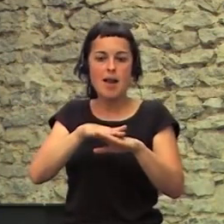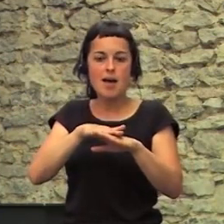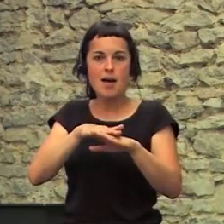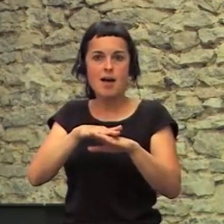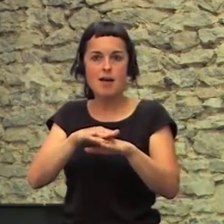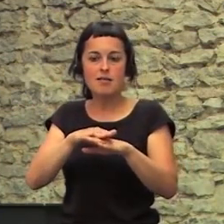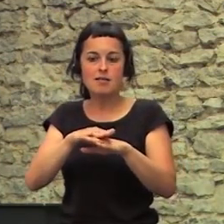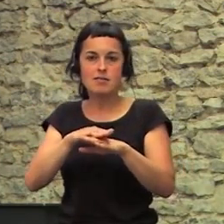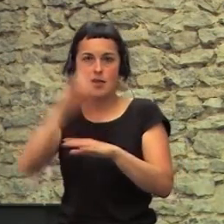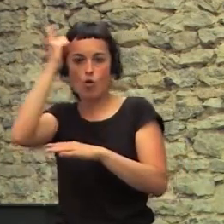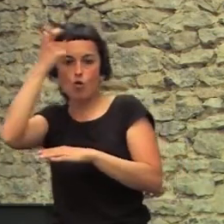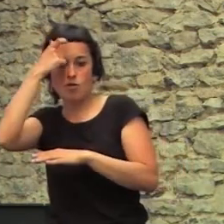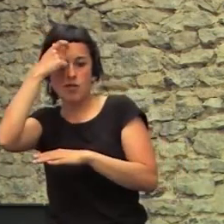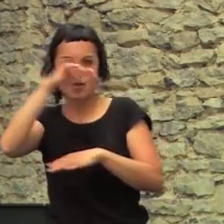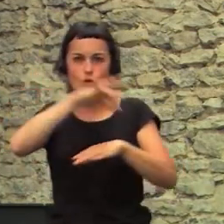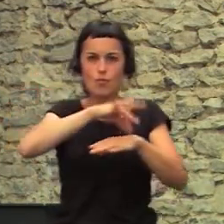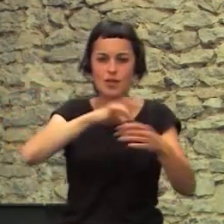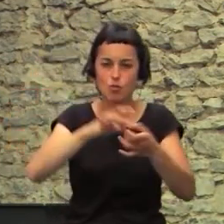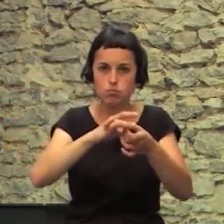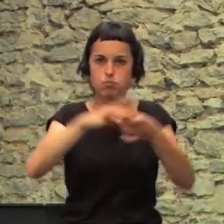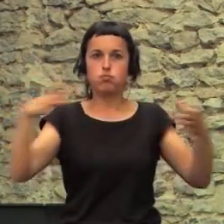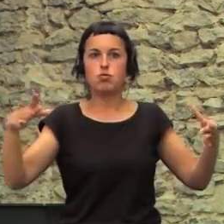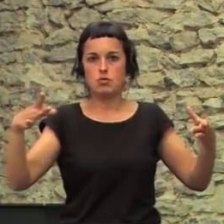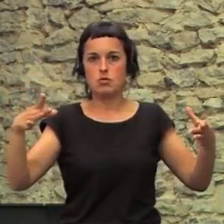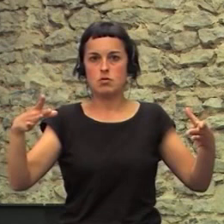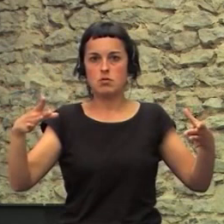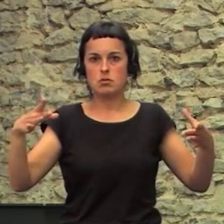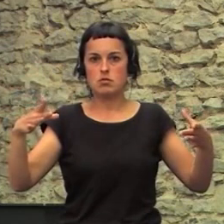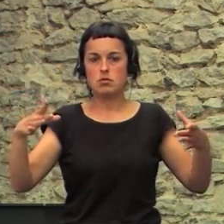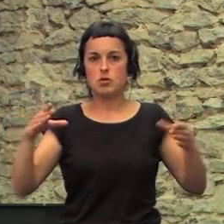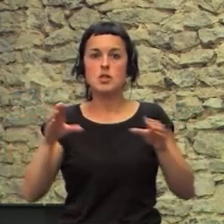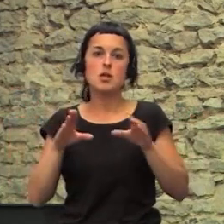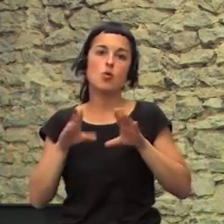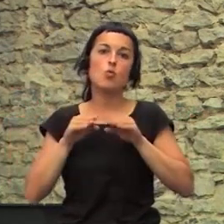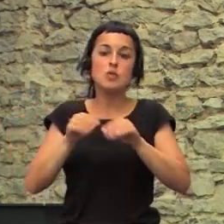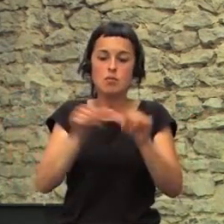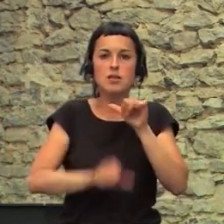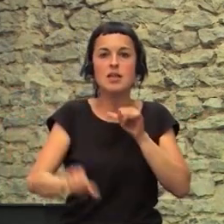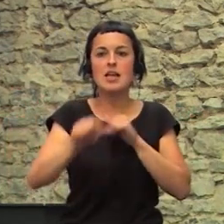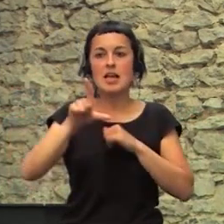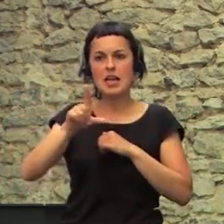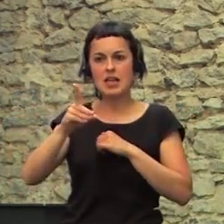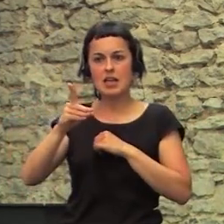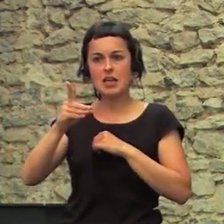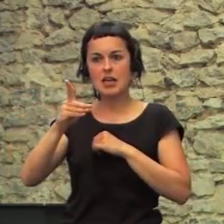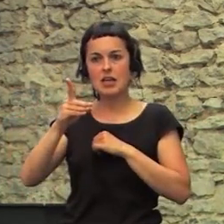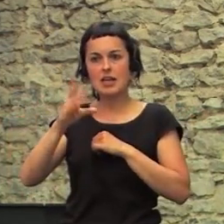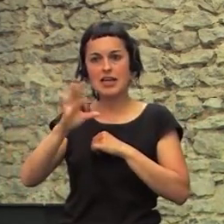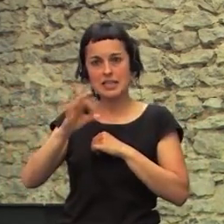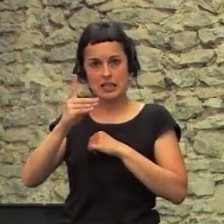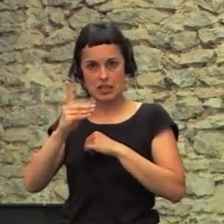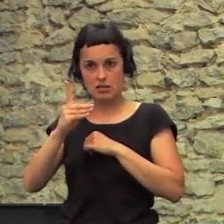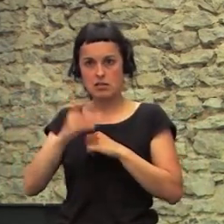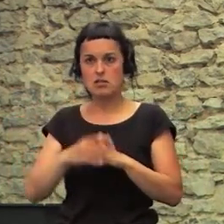patologizador de anomalía y hablar de DSD, utilizar el acrónimo, un poco para poder dialogar dentro del ámbito científico, porque ¿cómo iban